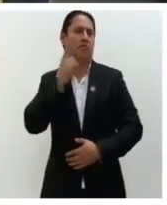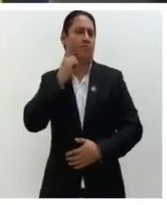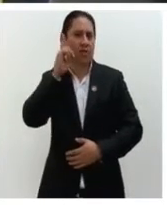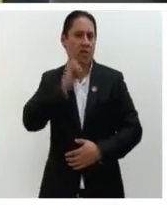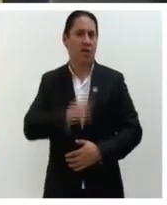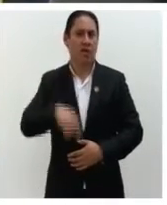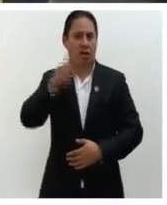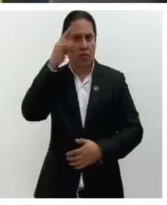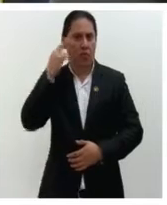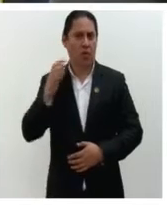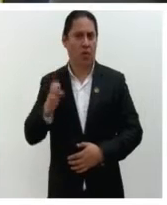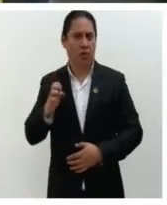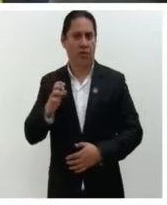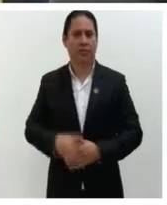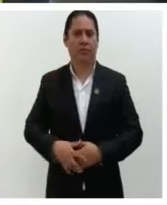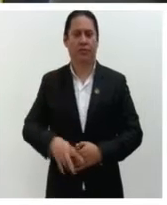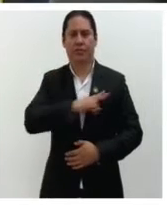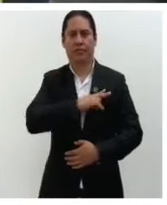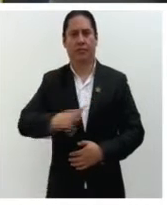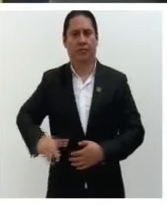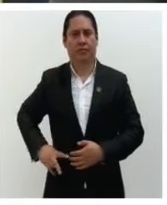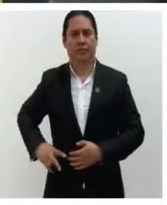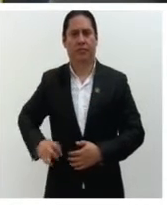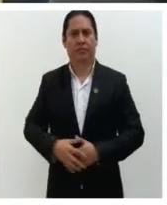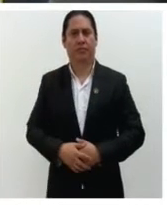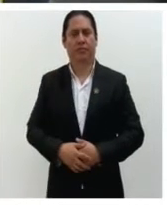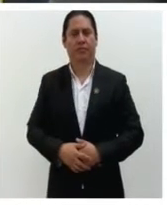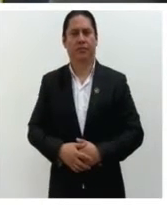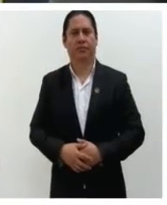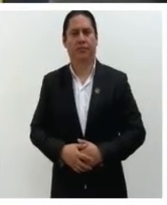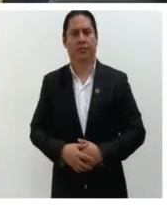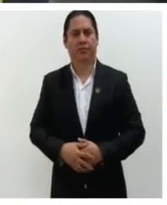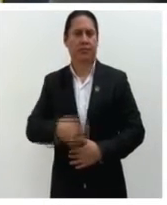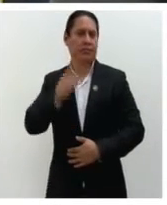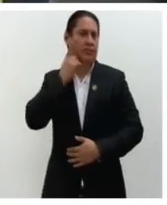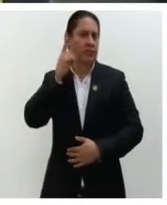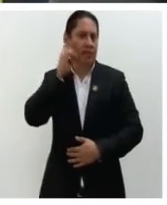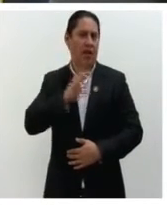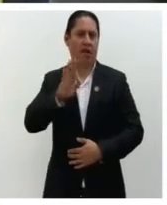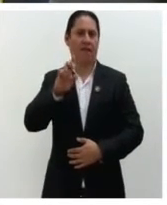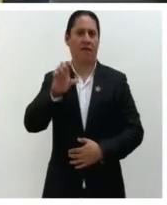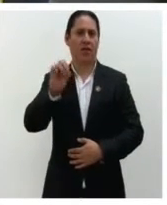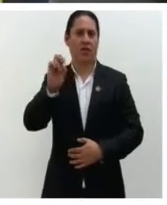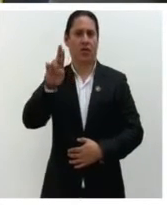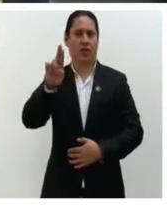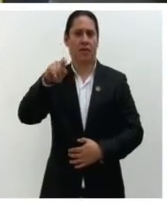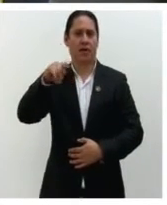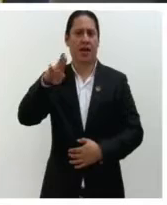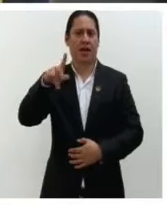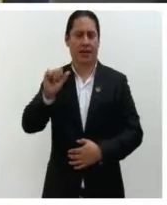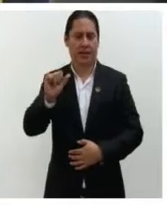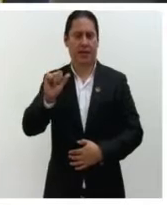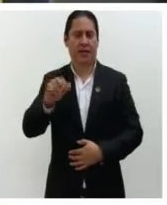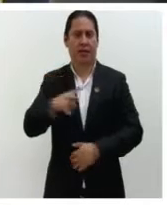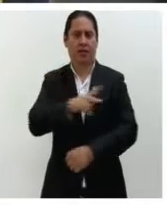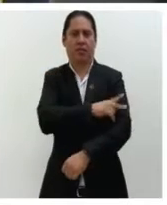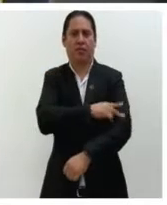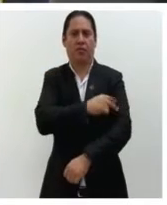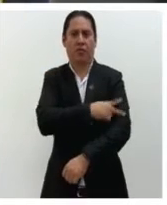Diputada Rosa Elizabeth Bonilla Hidalgo, vicepresidenta. Diputada Flor de María Guirao Aguilar,